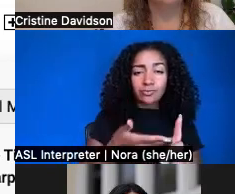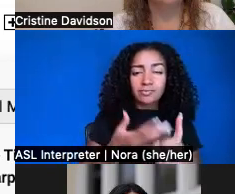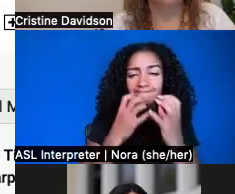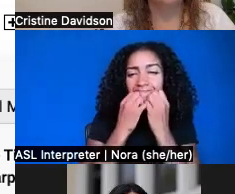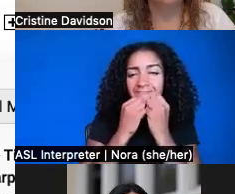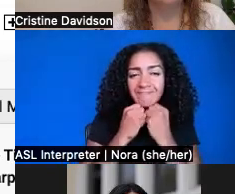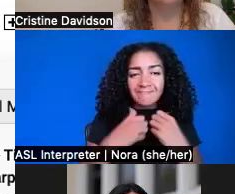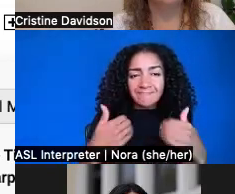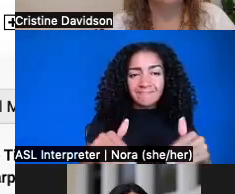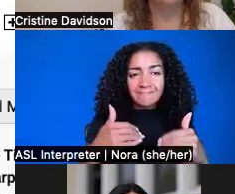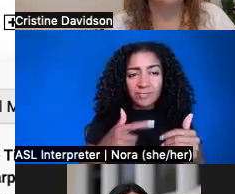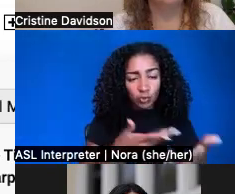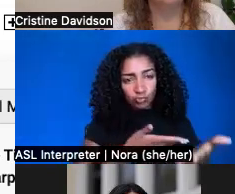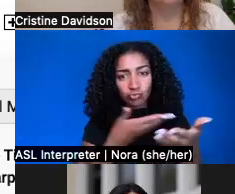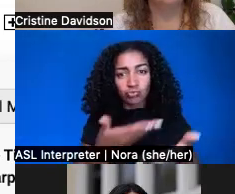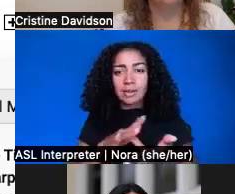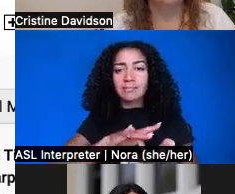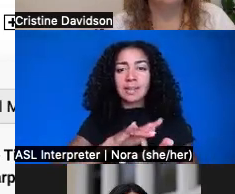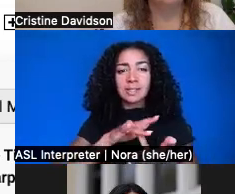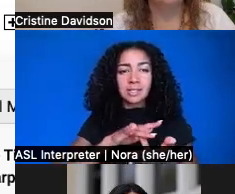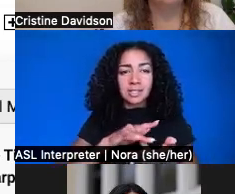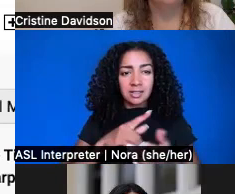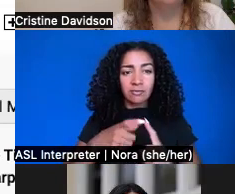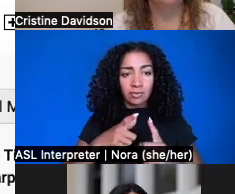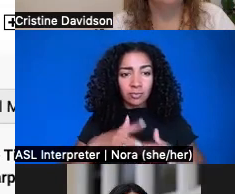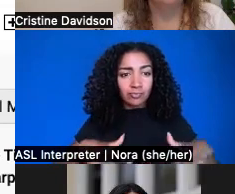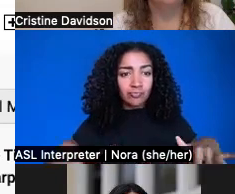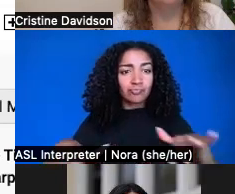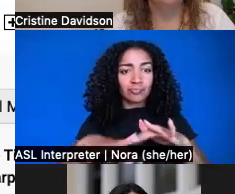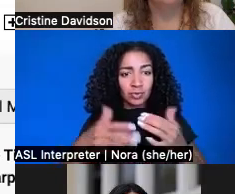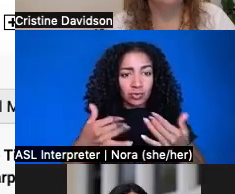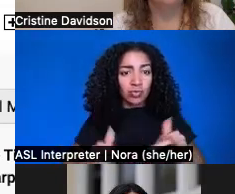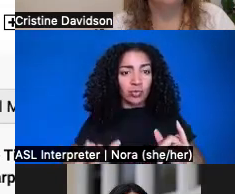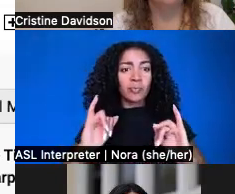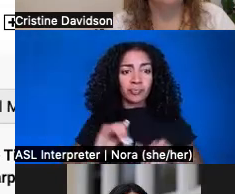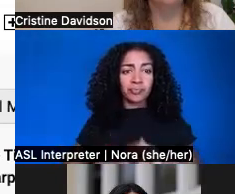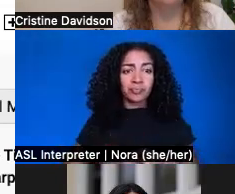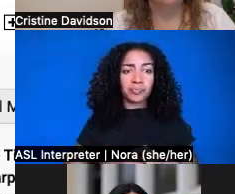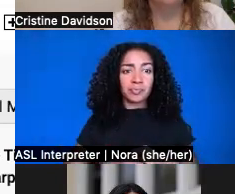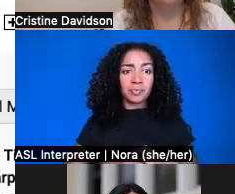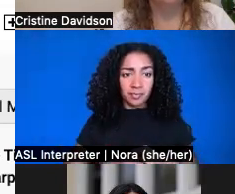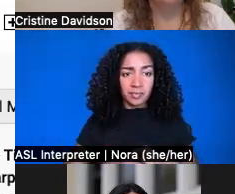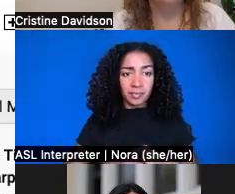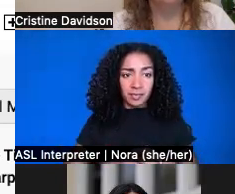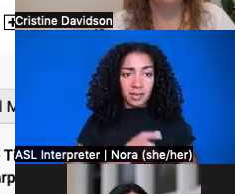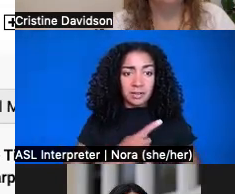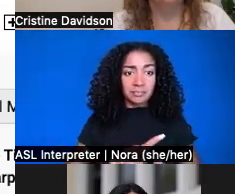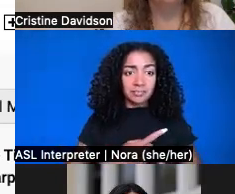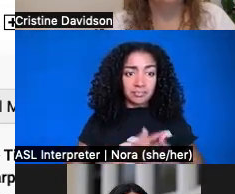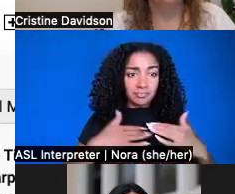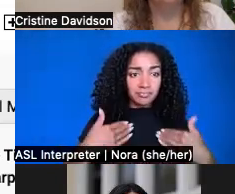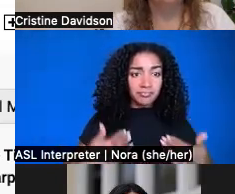Traigas medicina de tu suelo todavía. A pesar del abuso de tu cuerpo y tu tierra, respetamos